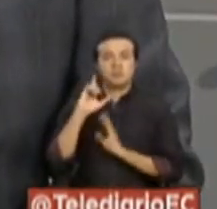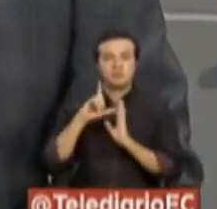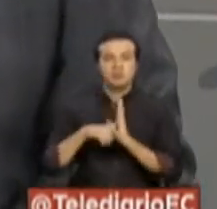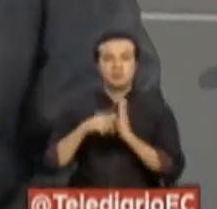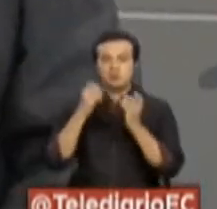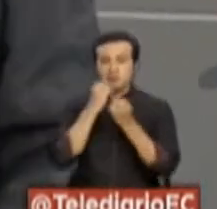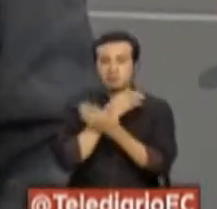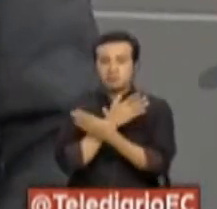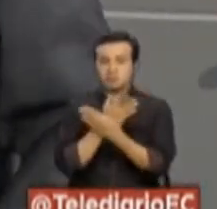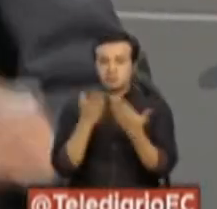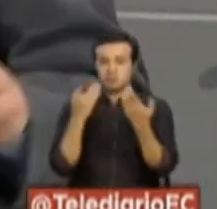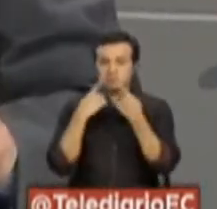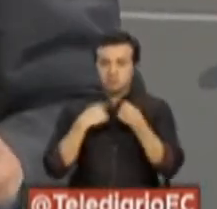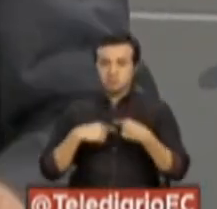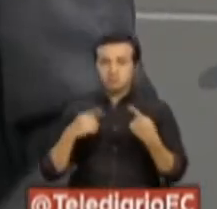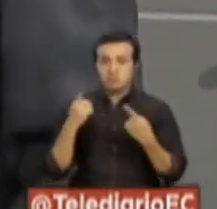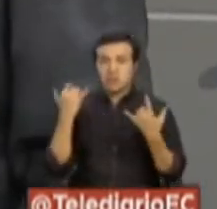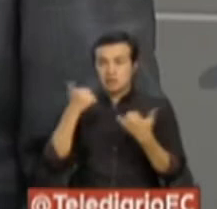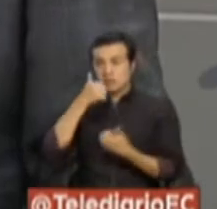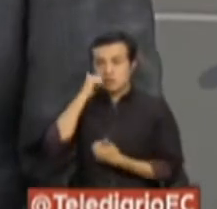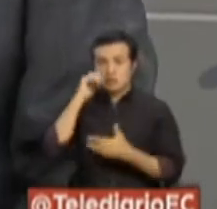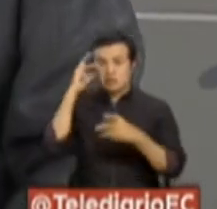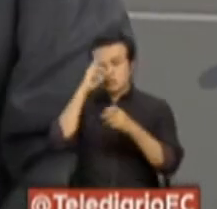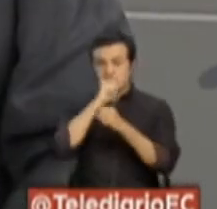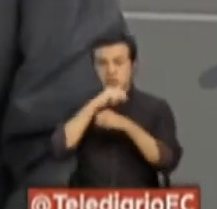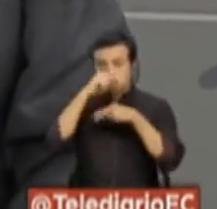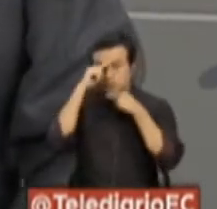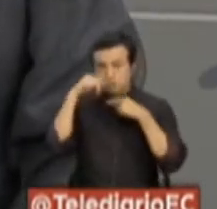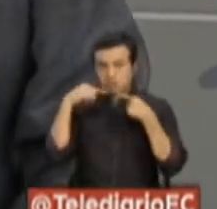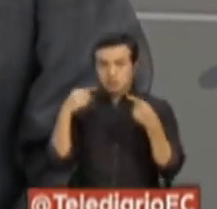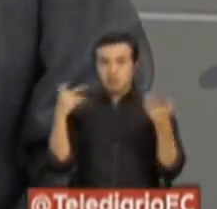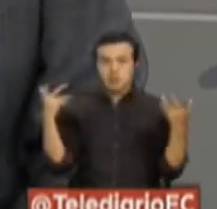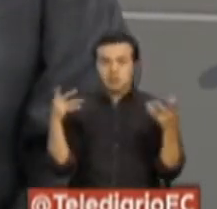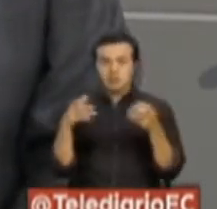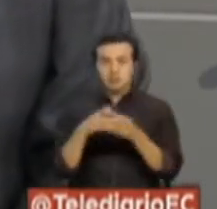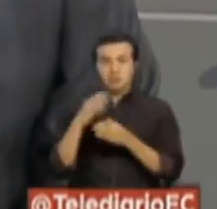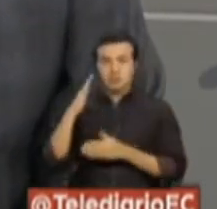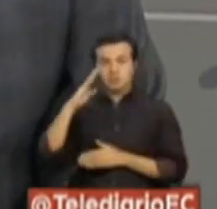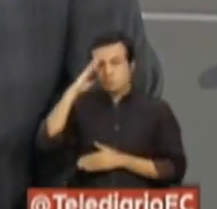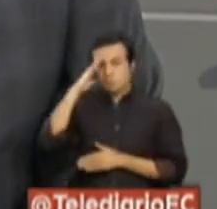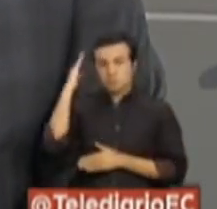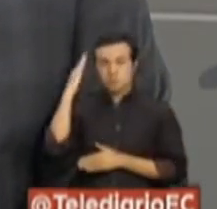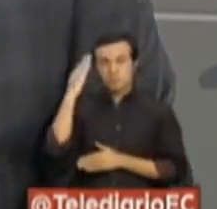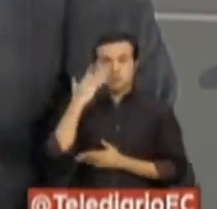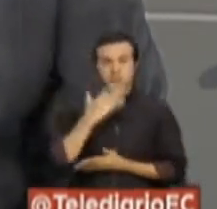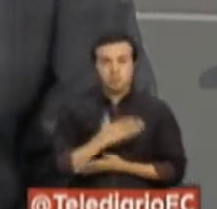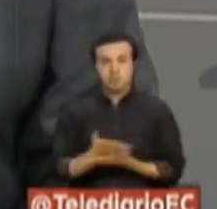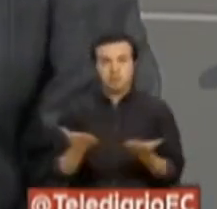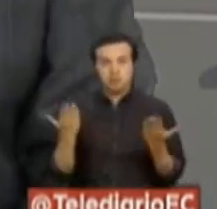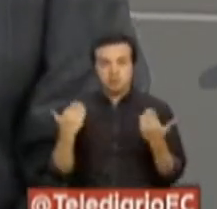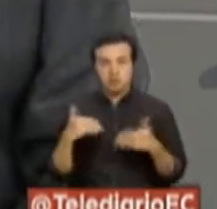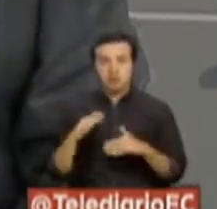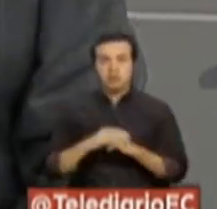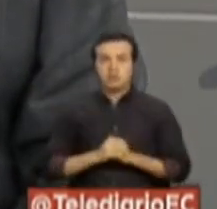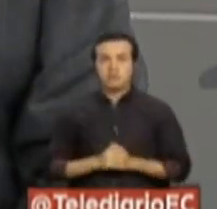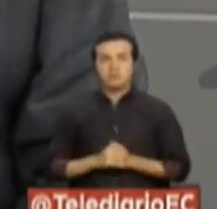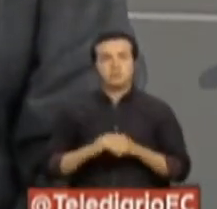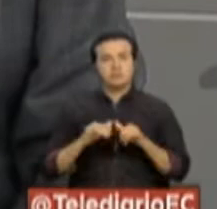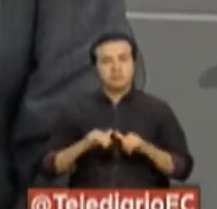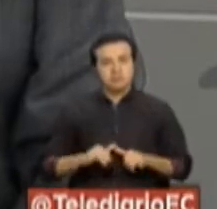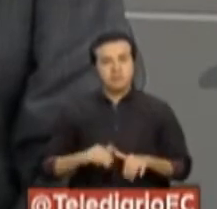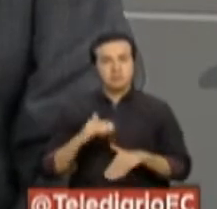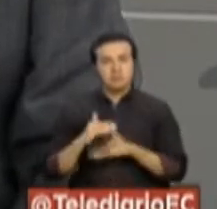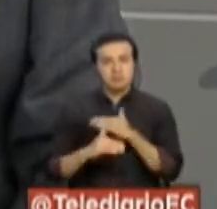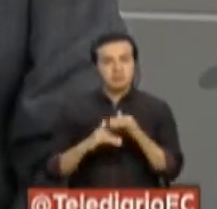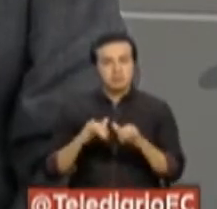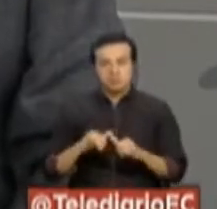7:50. Fueron estas las declaraciones anoche en Telediario del comandante general de la Policía Nacional. Sigue en curso